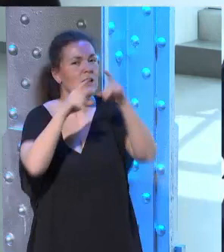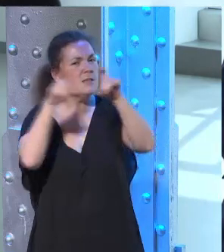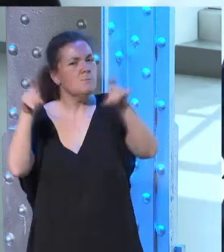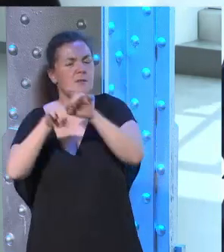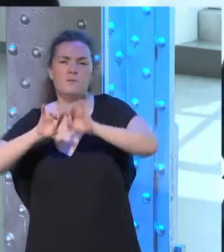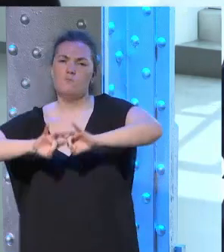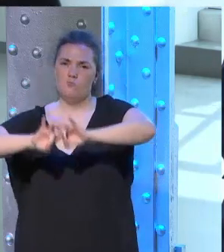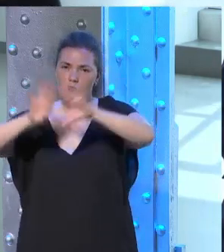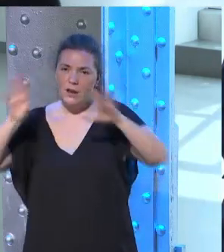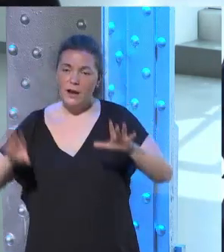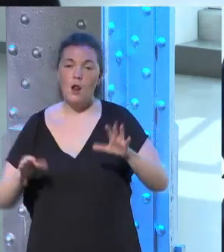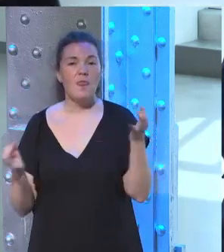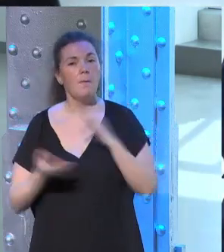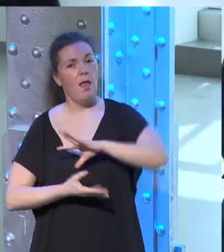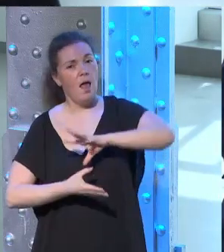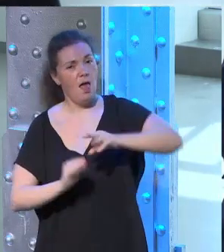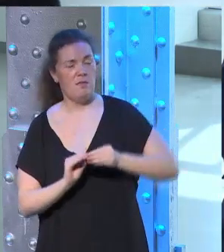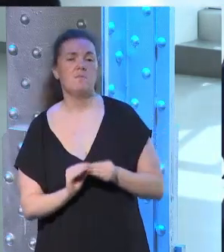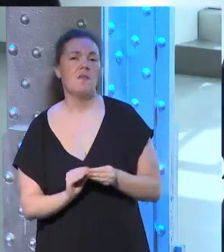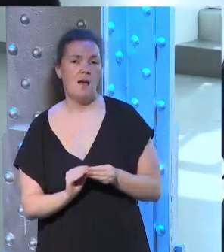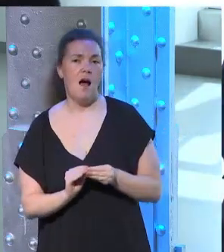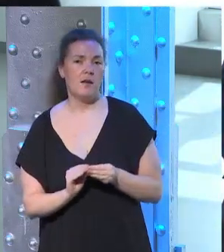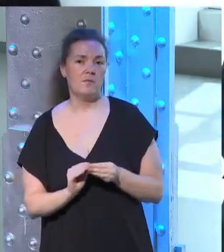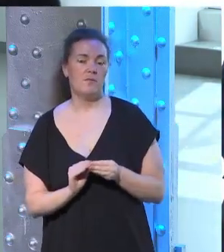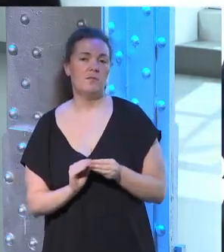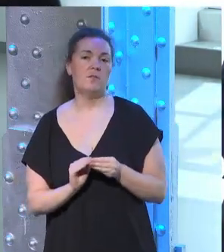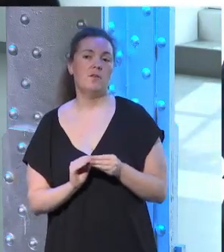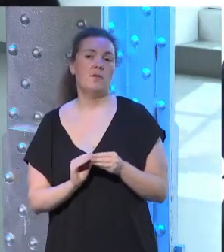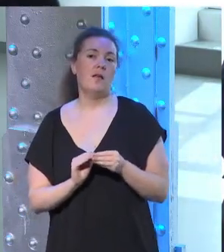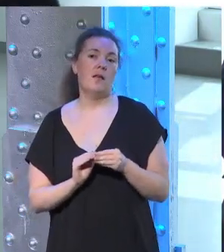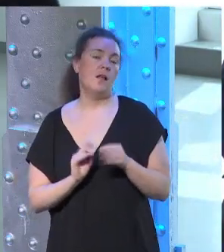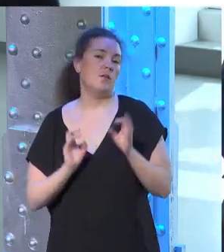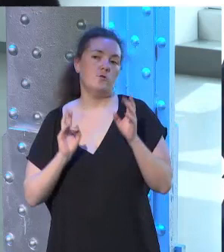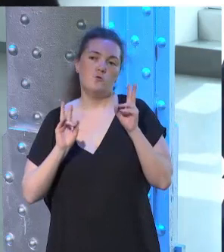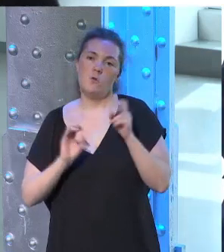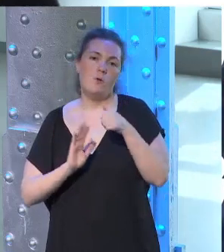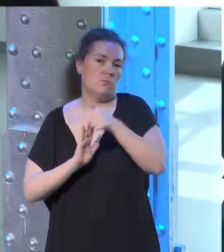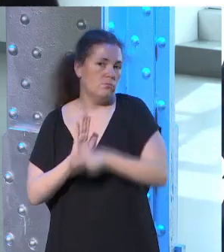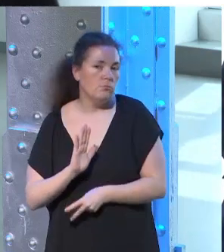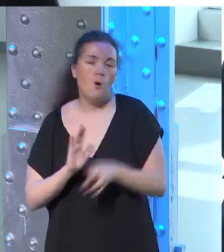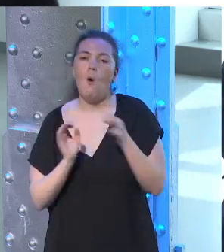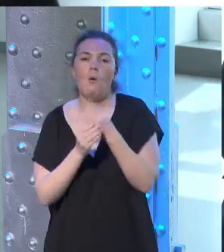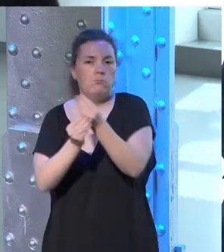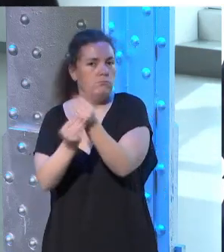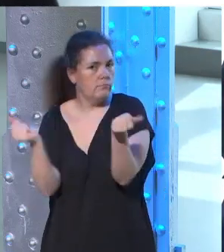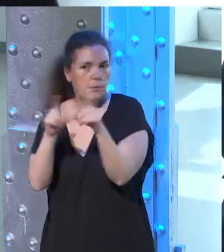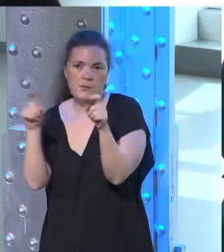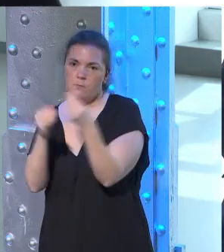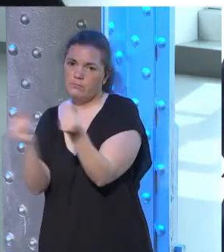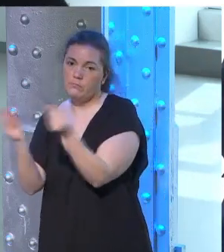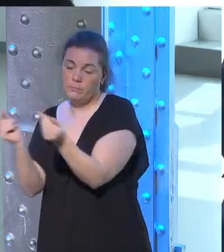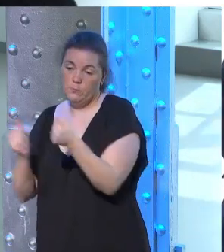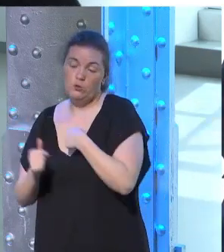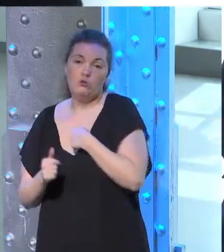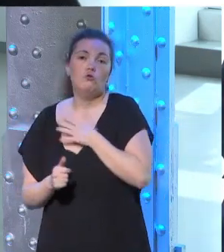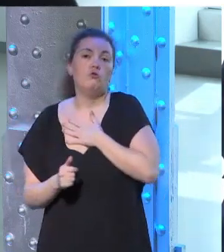clarísimo que se adaptan a las nuevas, nueva economía, nuevos sistemas productivos, o van a desaparecer. O sea, yo lo que quiero